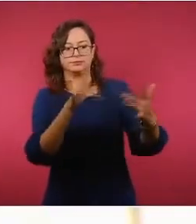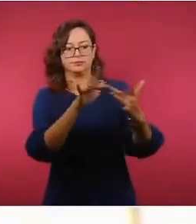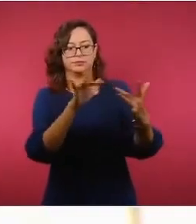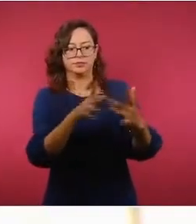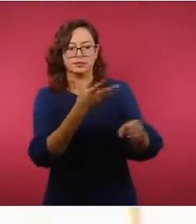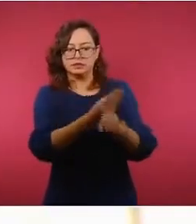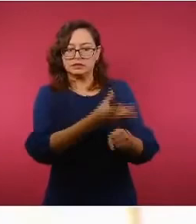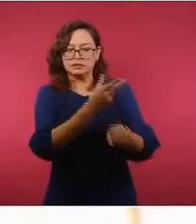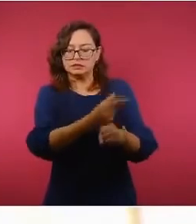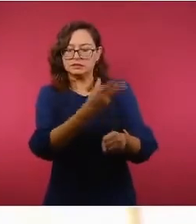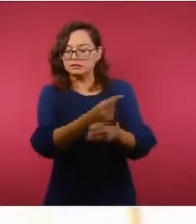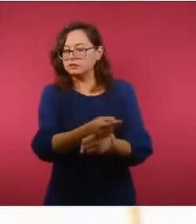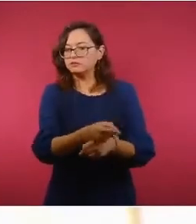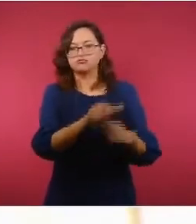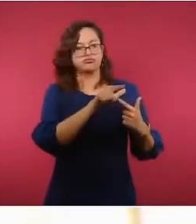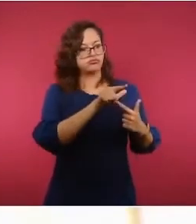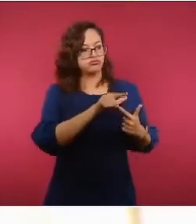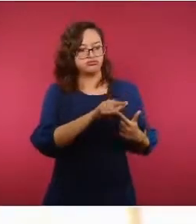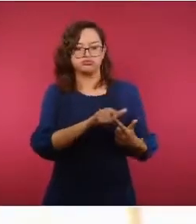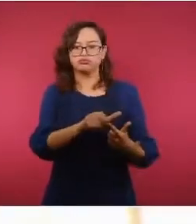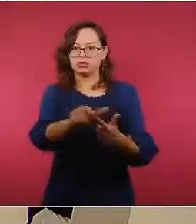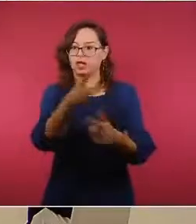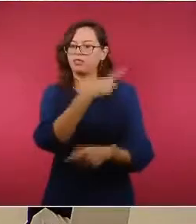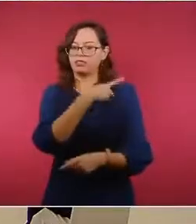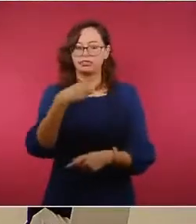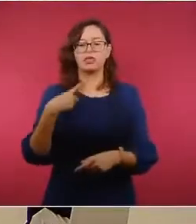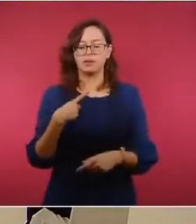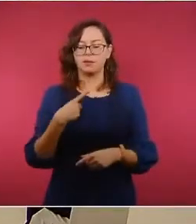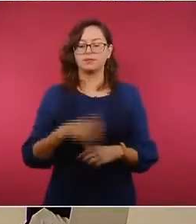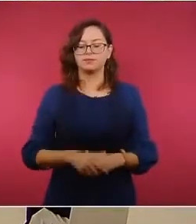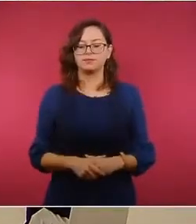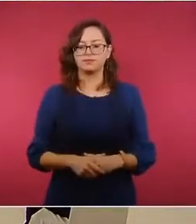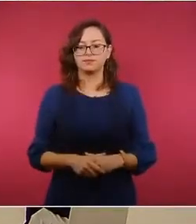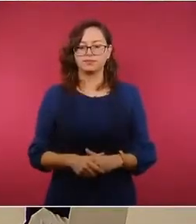este avión para estar operativo.